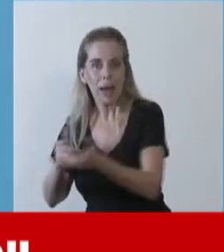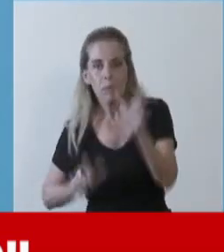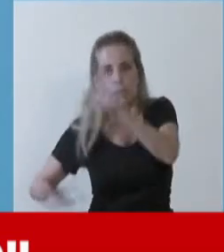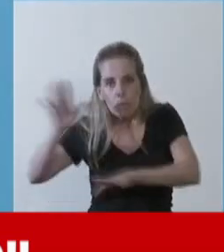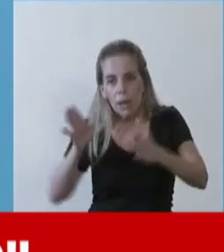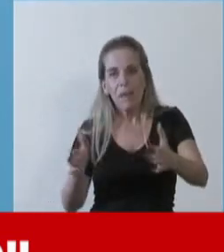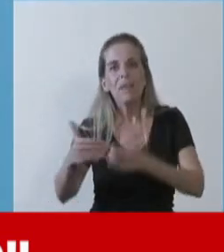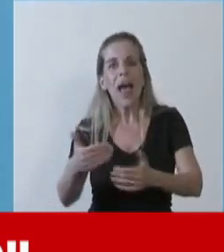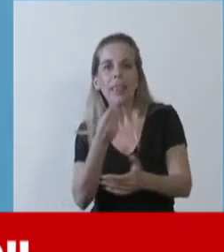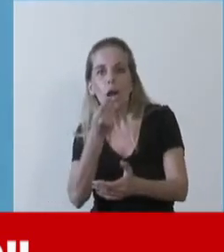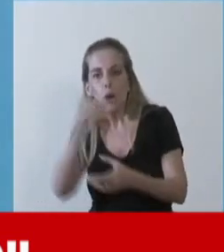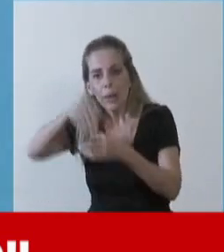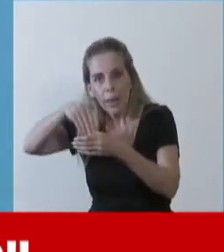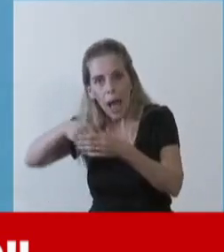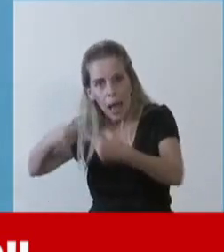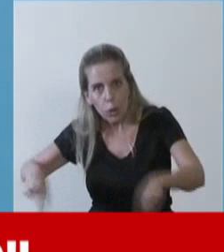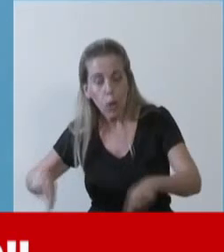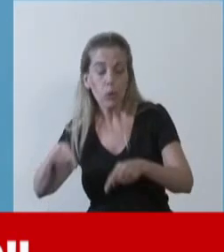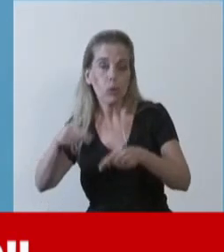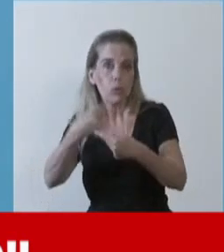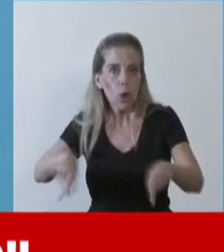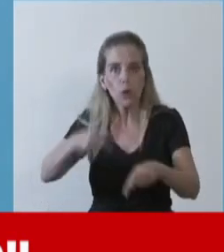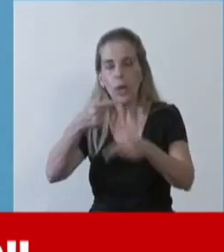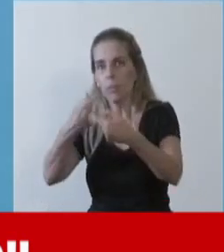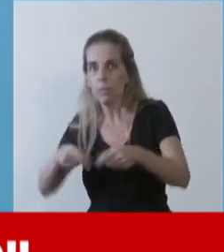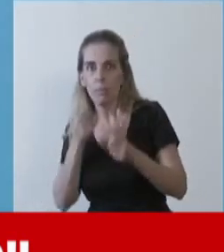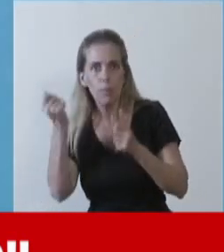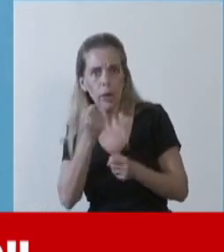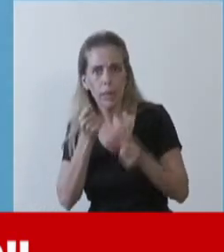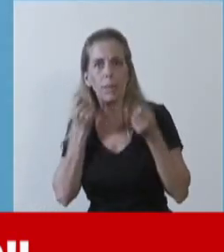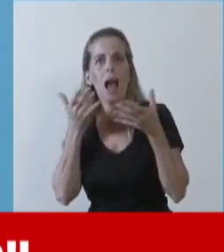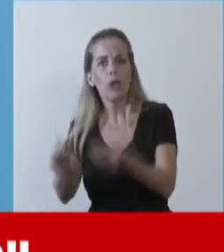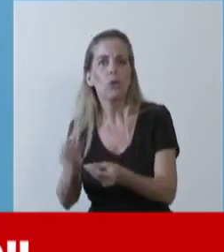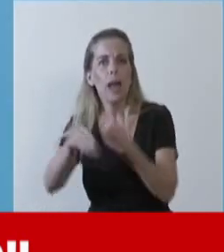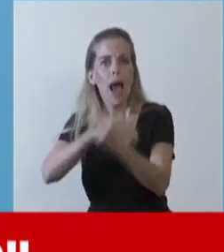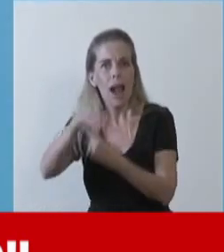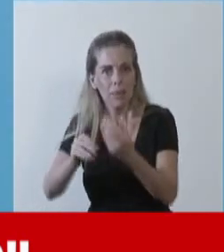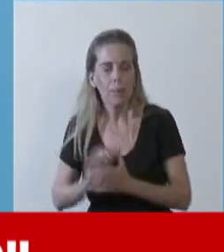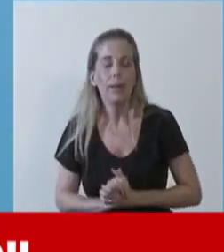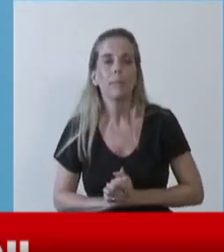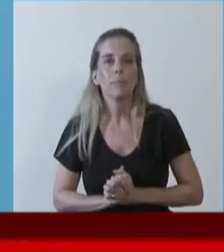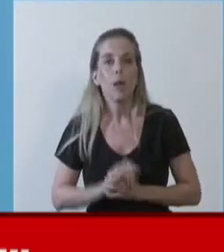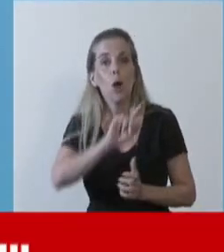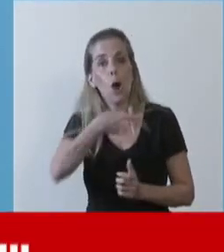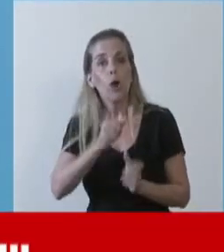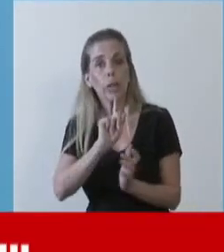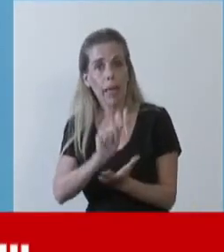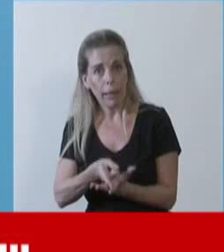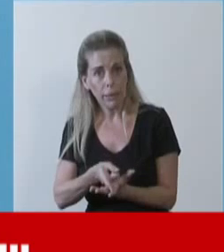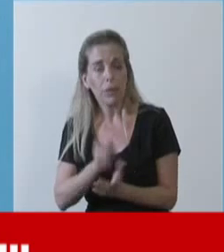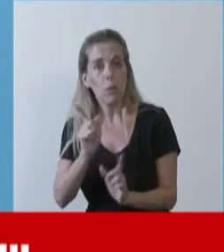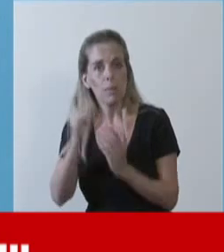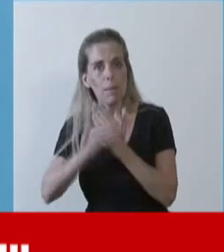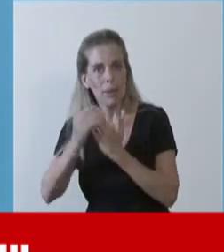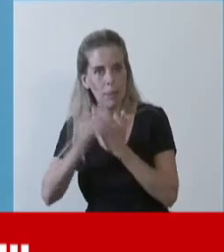de viandas, de módulos alimentarios para asistir a las familias. La otra medida que voy a anunciar yo desde el